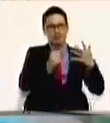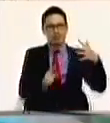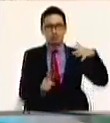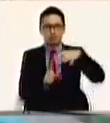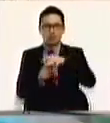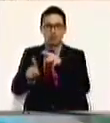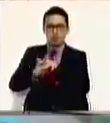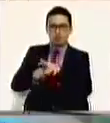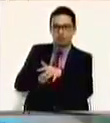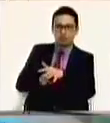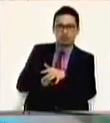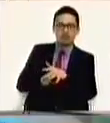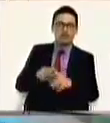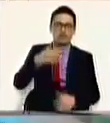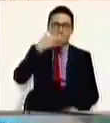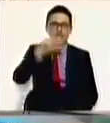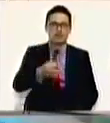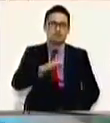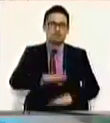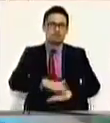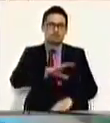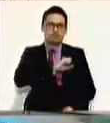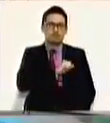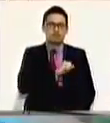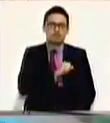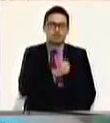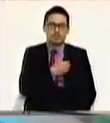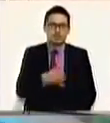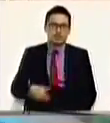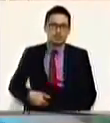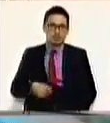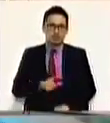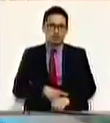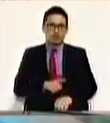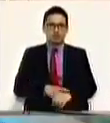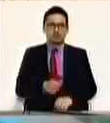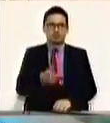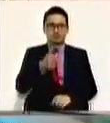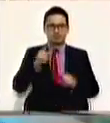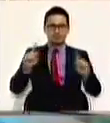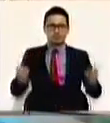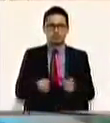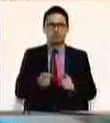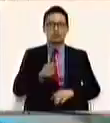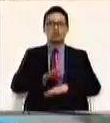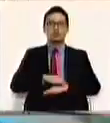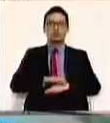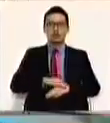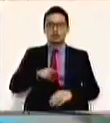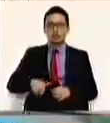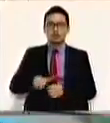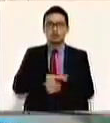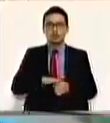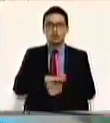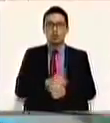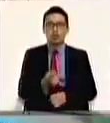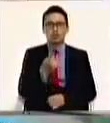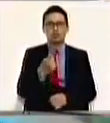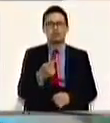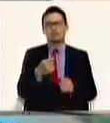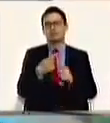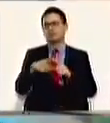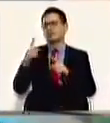zona. Yo lamento, presidente, la brevedad del tiempo. Déjeme decirle, este es apenas un caso, pero tenemos Mónica